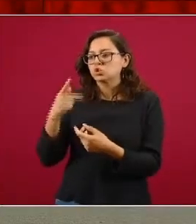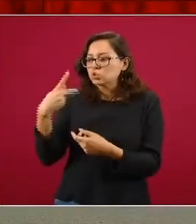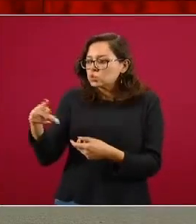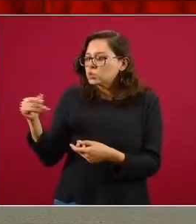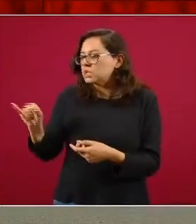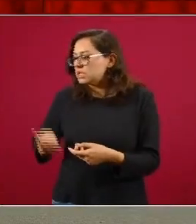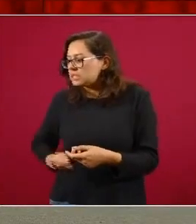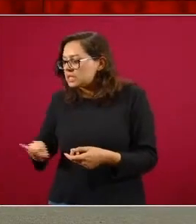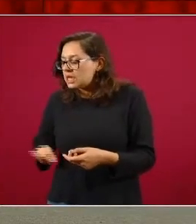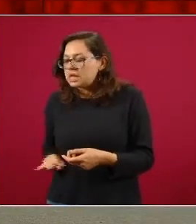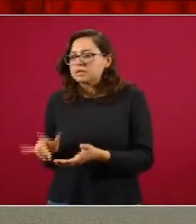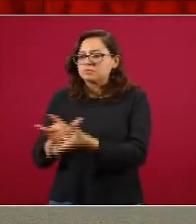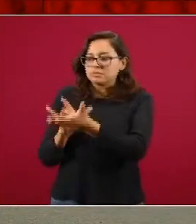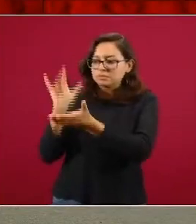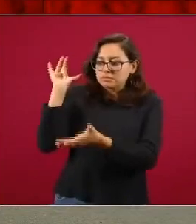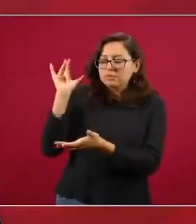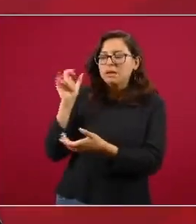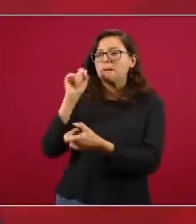intereses en defensa de sus